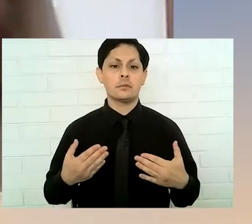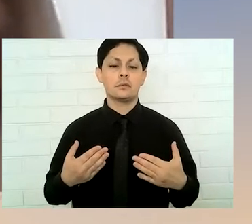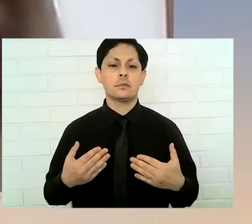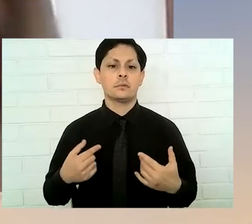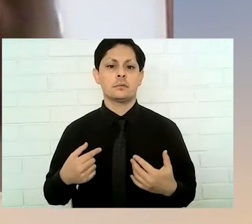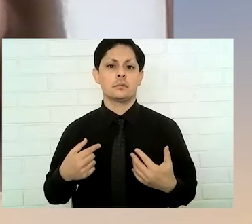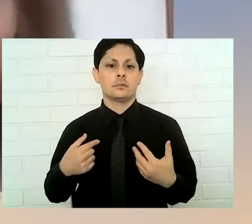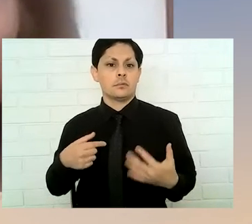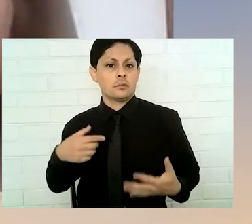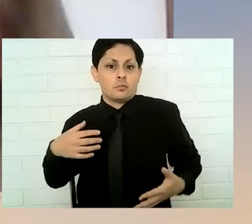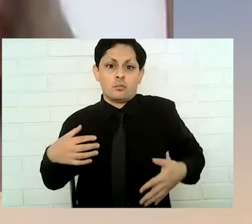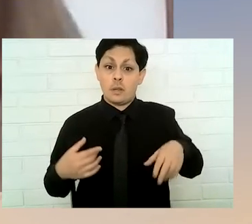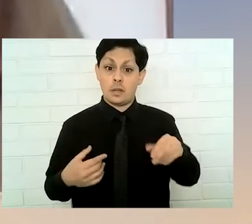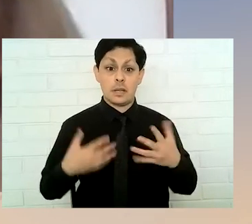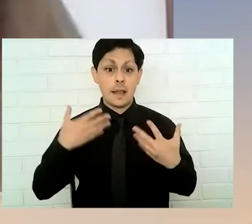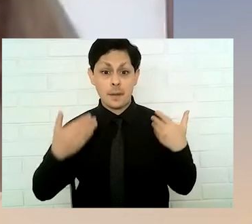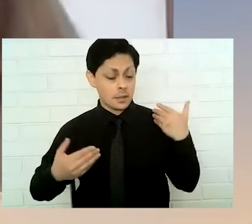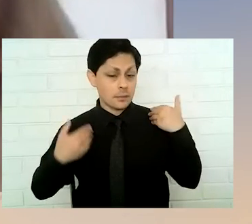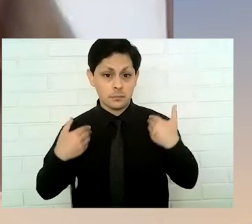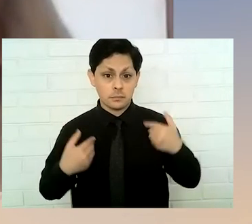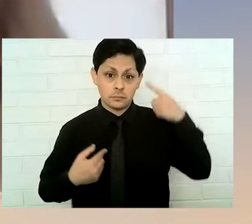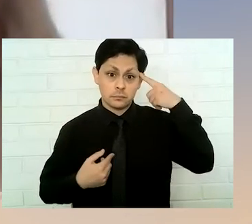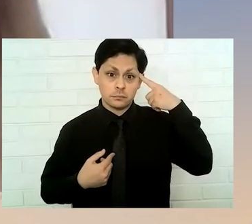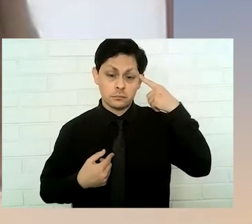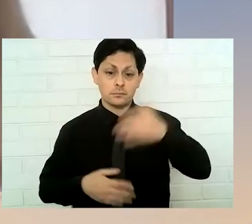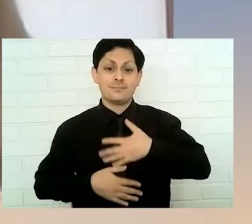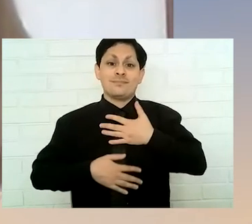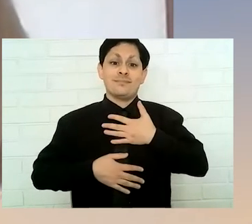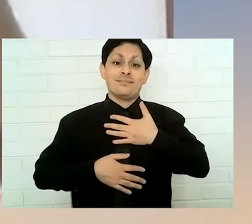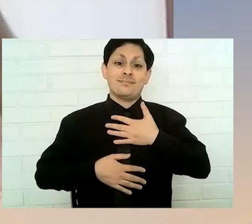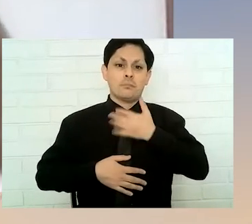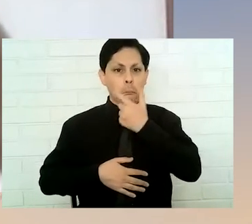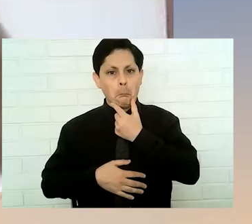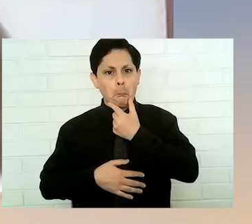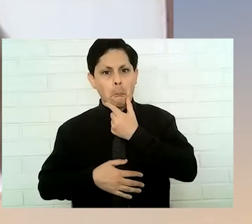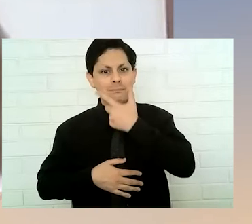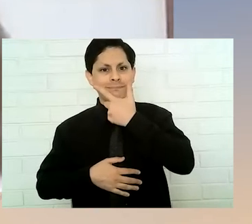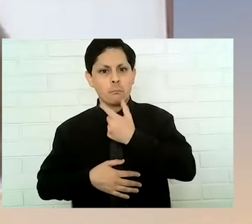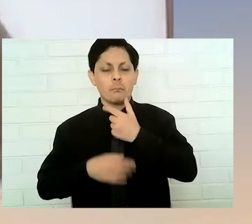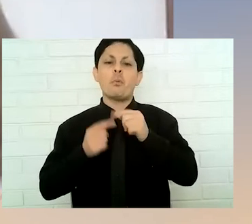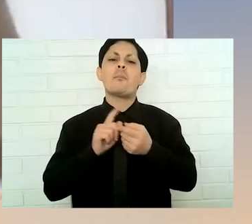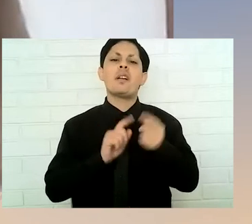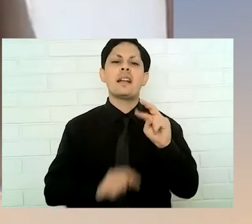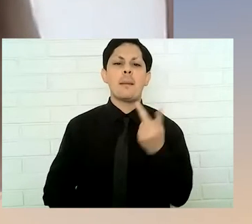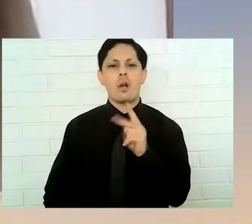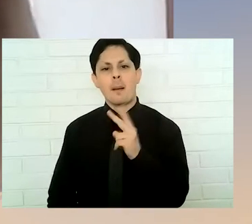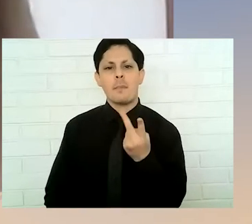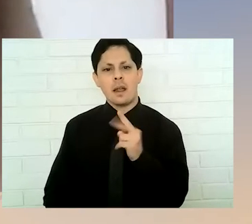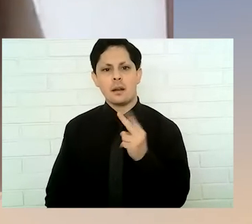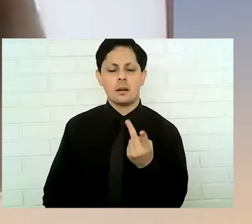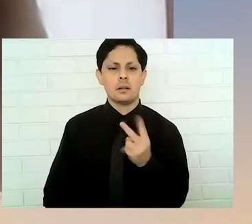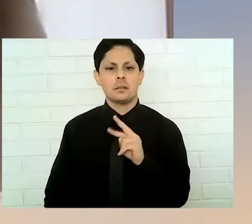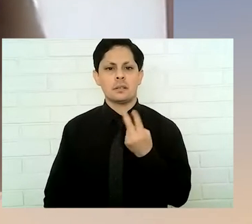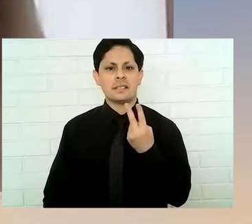corporales dinámicas, por lo tanto pueden cambiar momento a momento, y especifican el campo